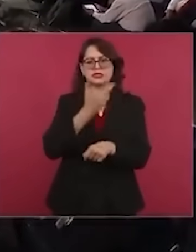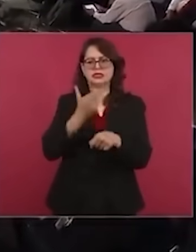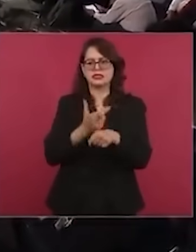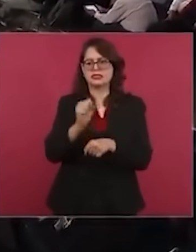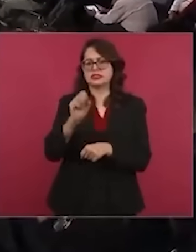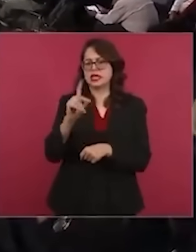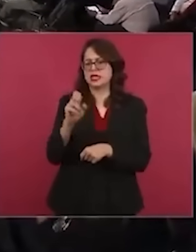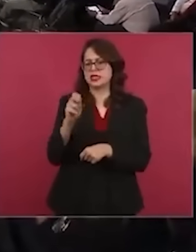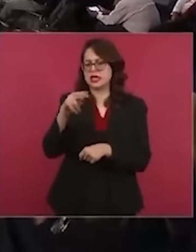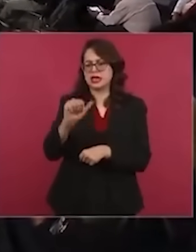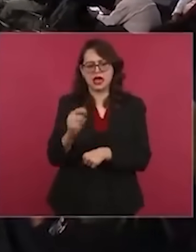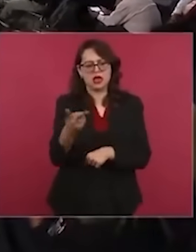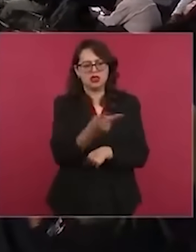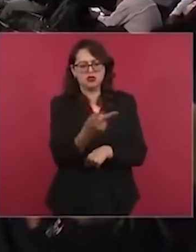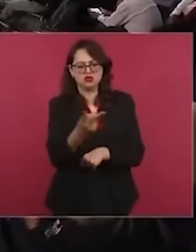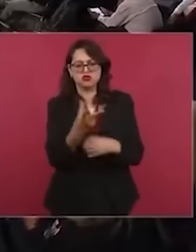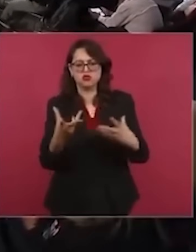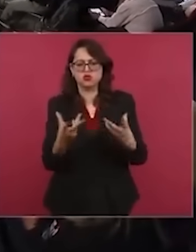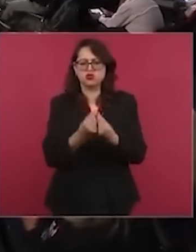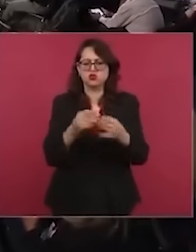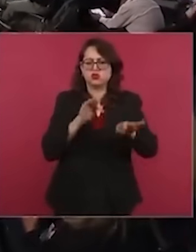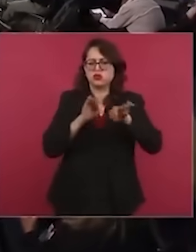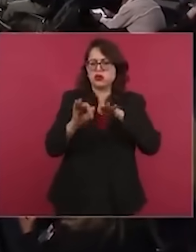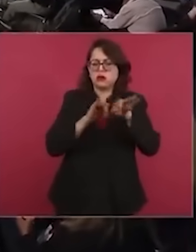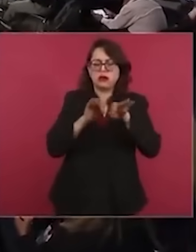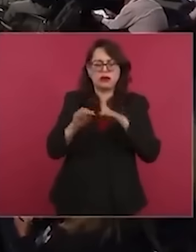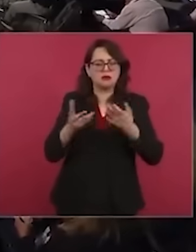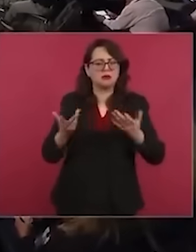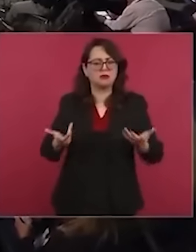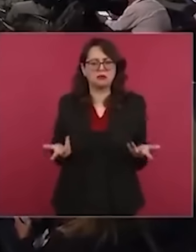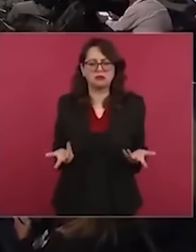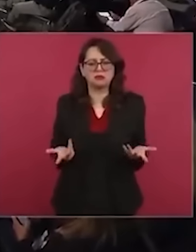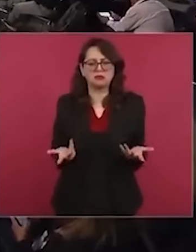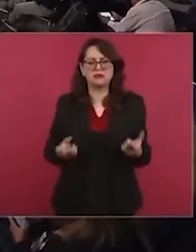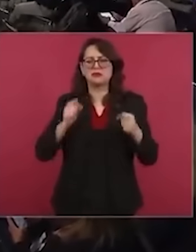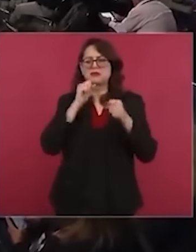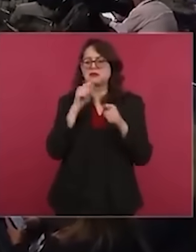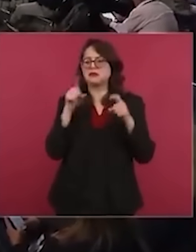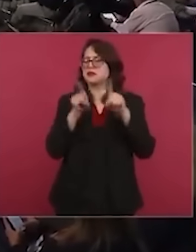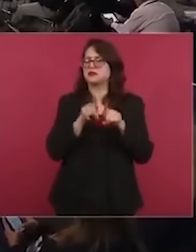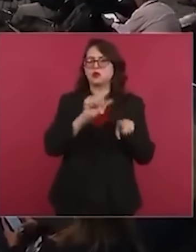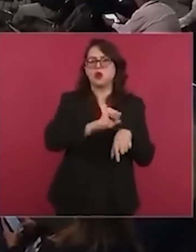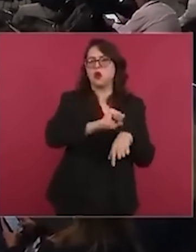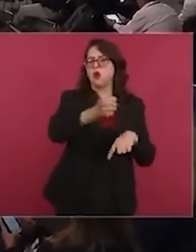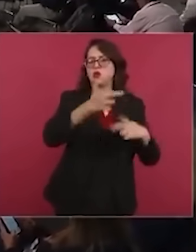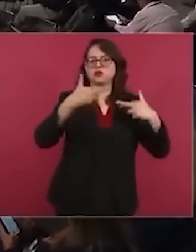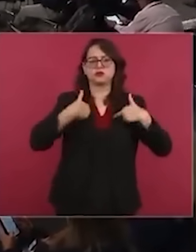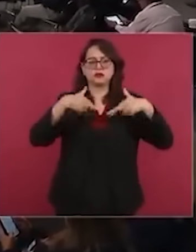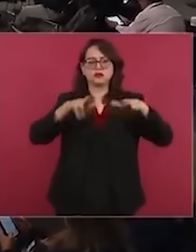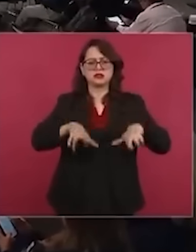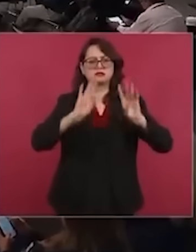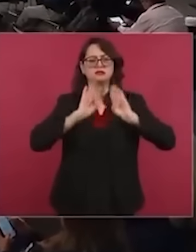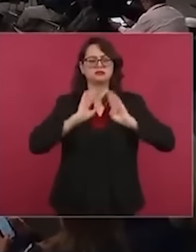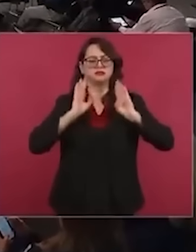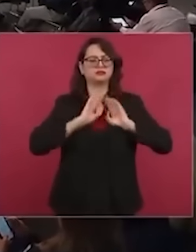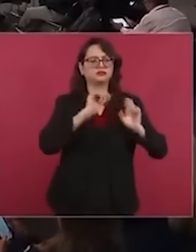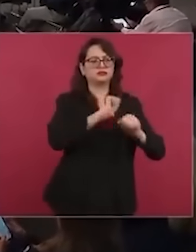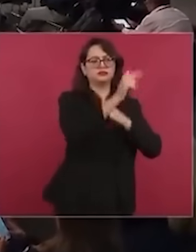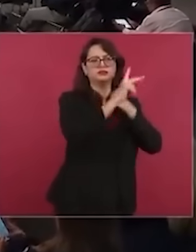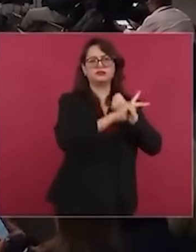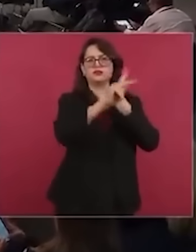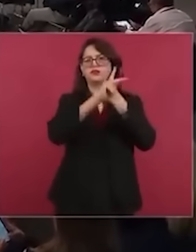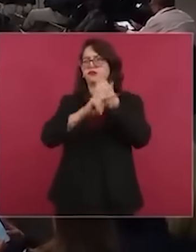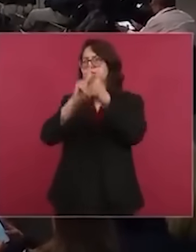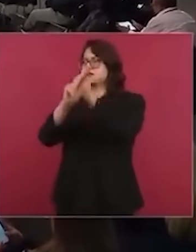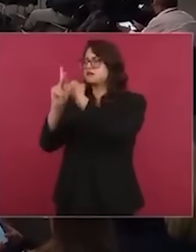defensa y así otros representantes militares bueno